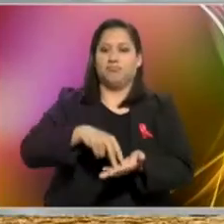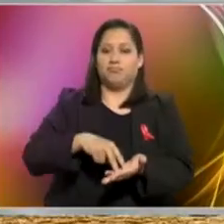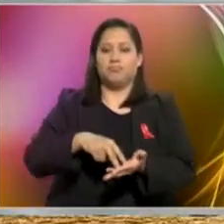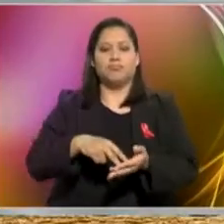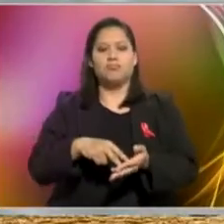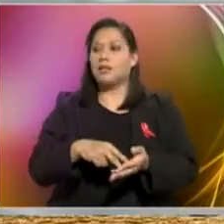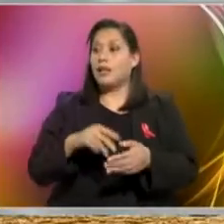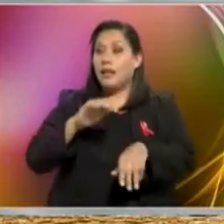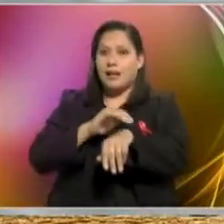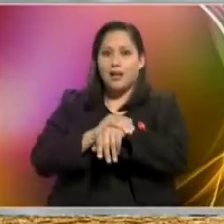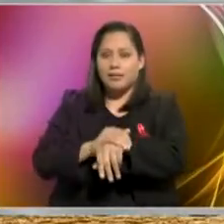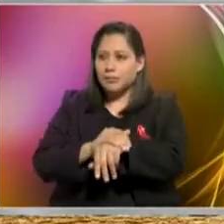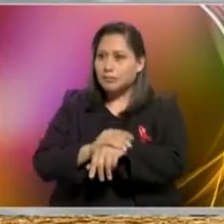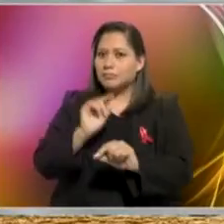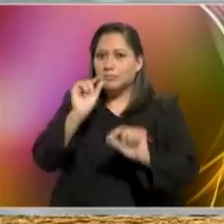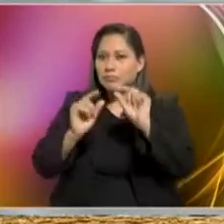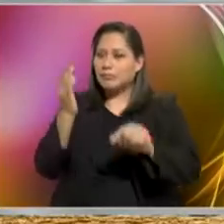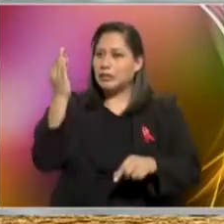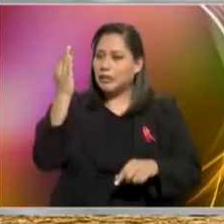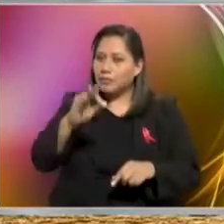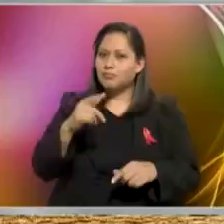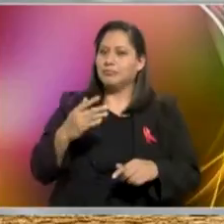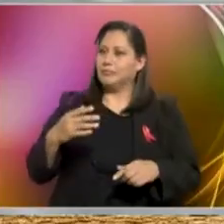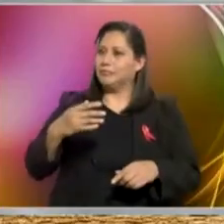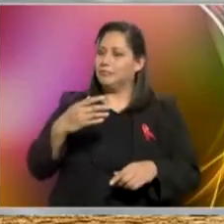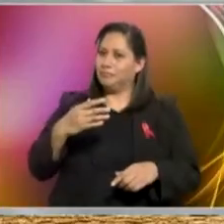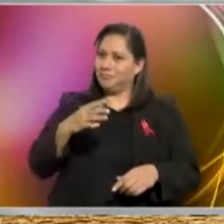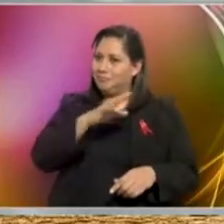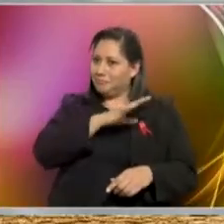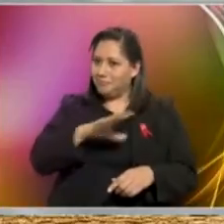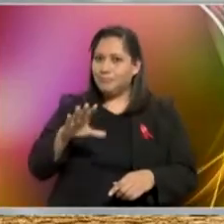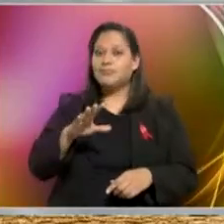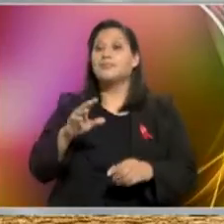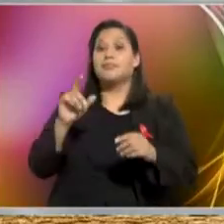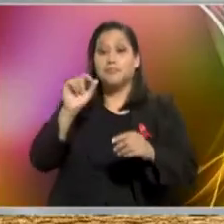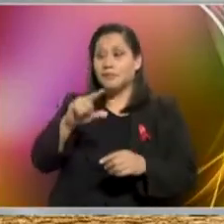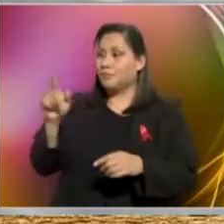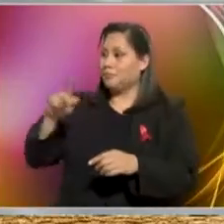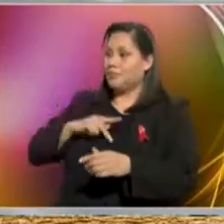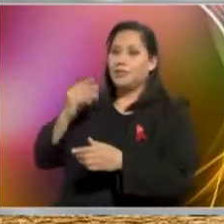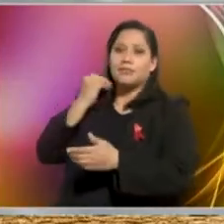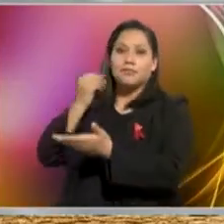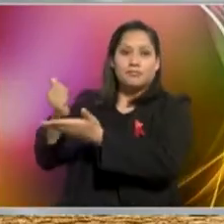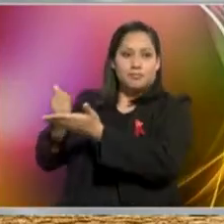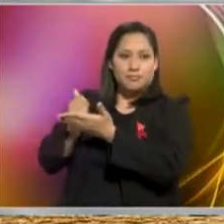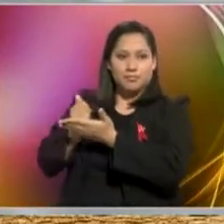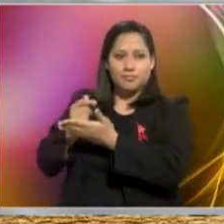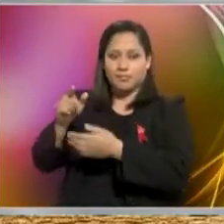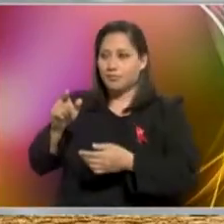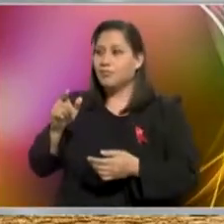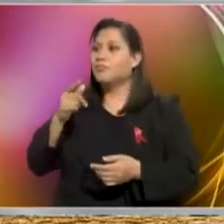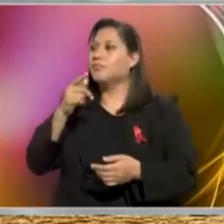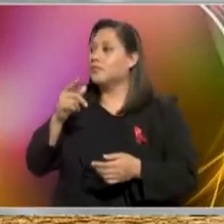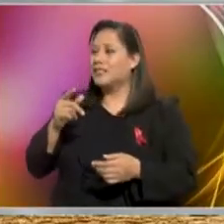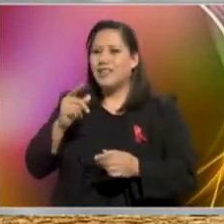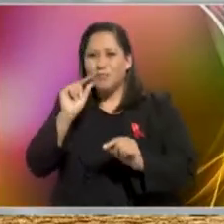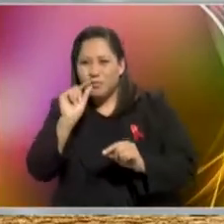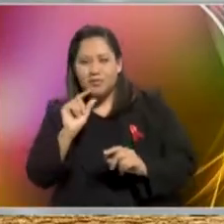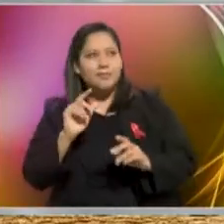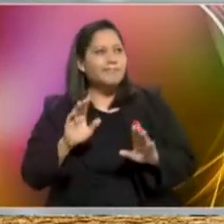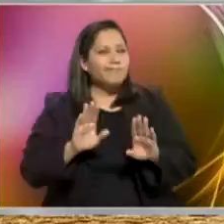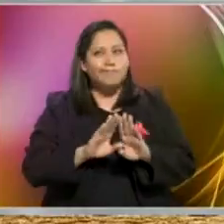que había sido sus amigos empieza a rechazarlo, otros su propio abogado que lo interpreta Denzel Washington, pues como que tiene